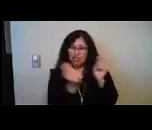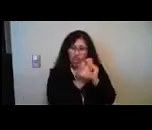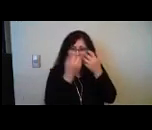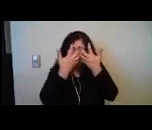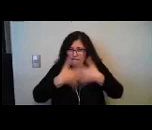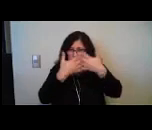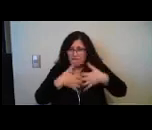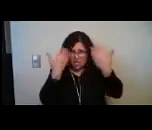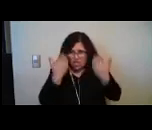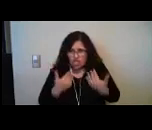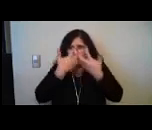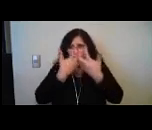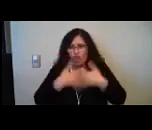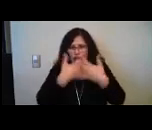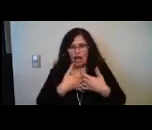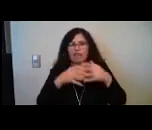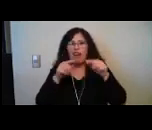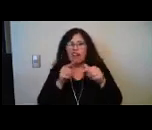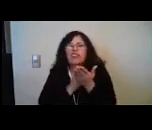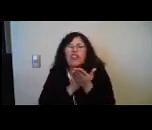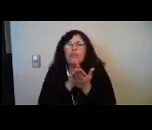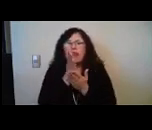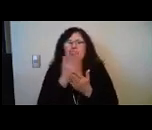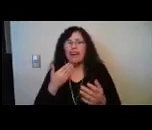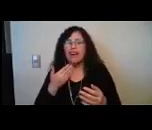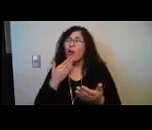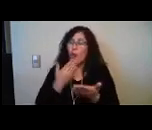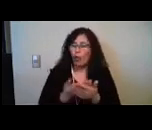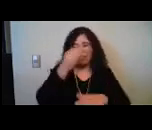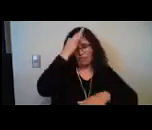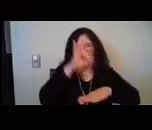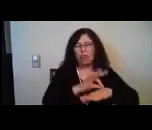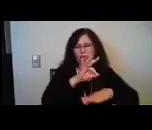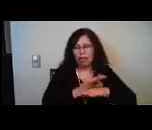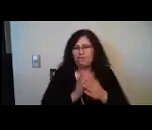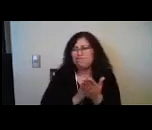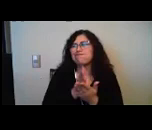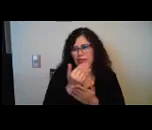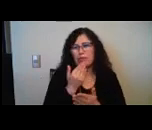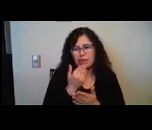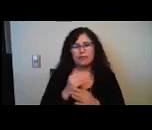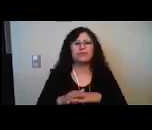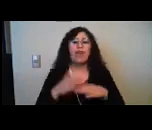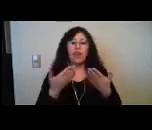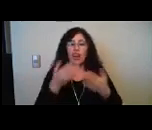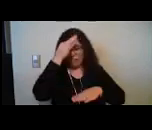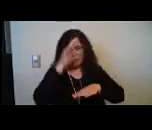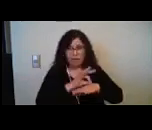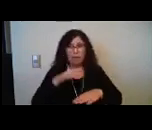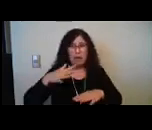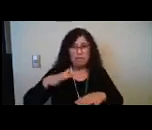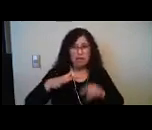explican algunas cosas en la etapa inicial de la enfermedad, ¿ya? La enfermedad de Parkinson es la enfermedad que presenta